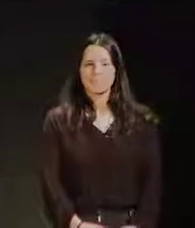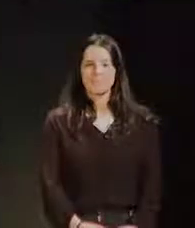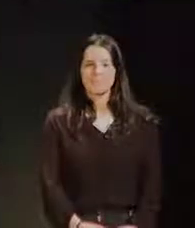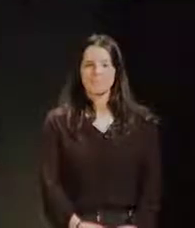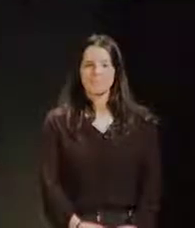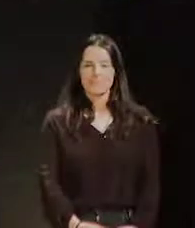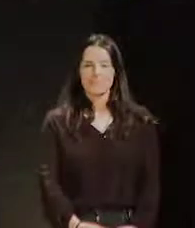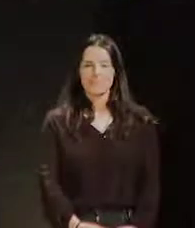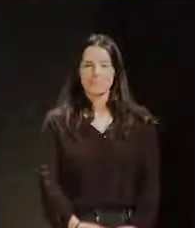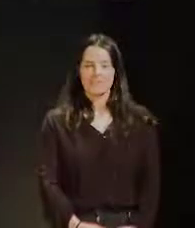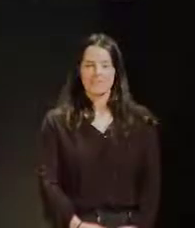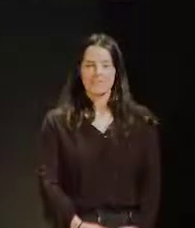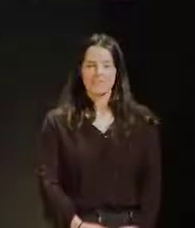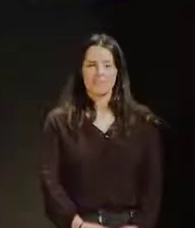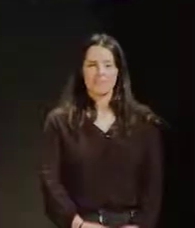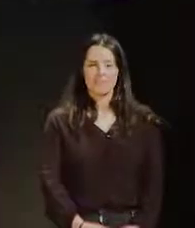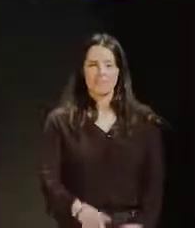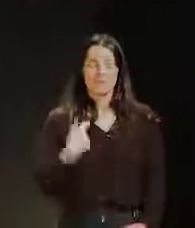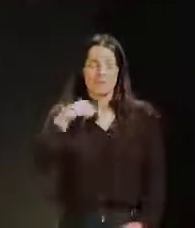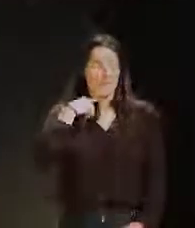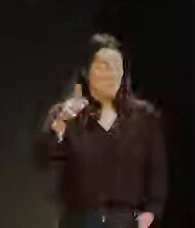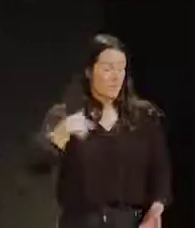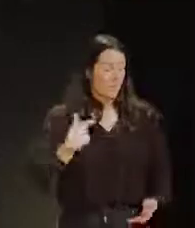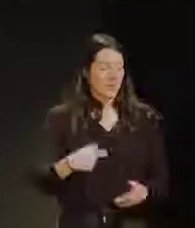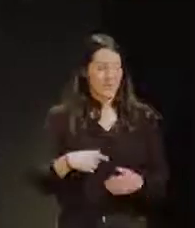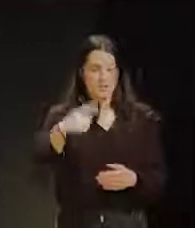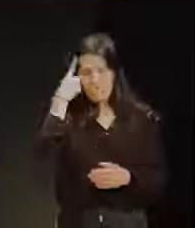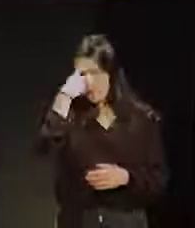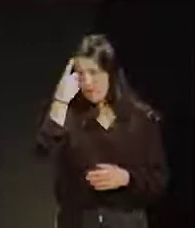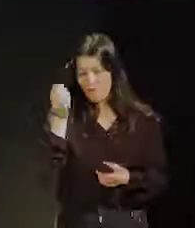Entonces, espera, me perdí.